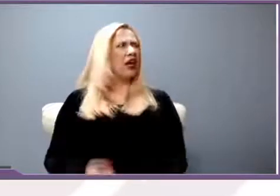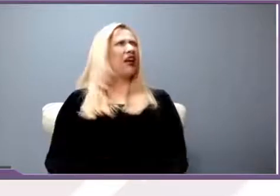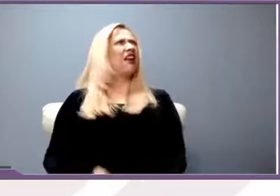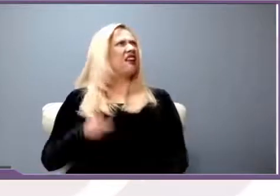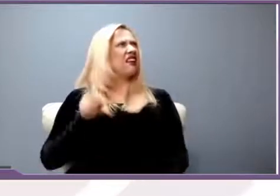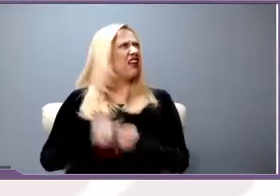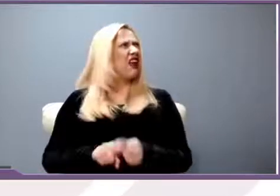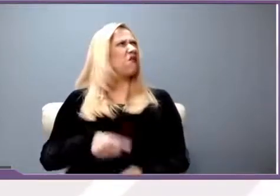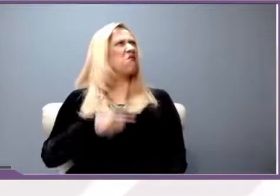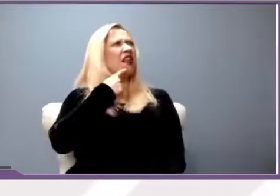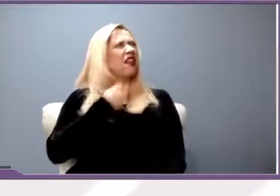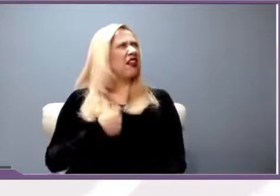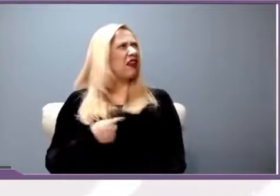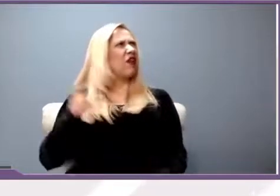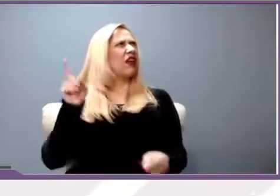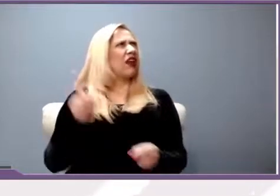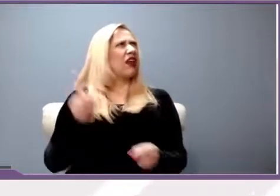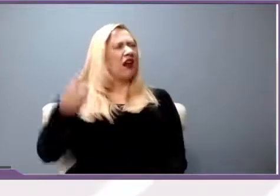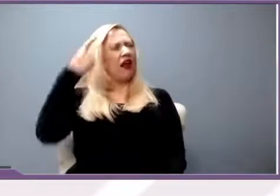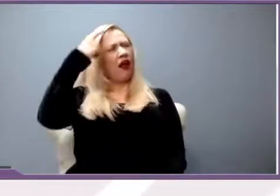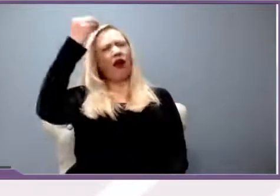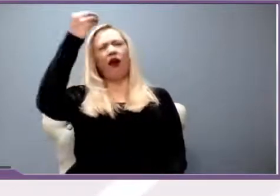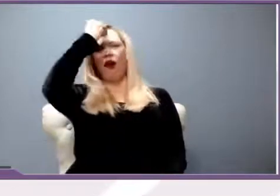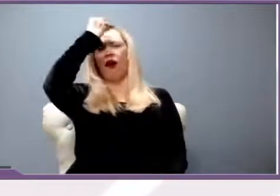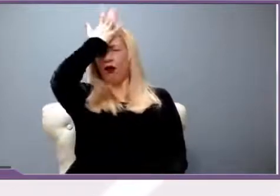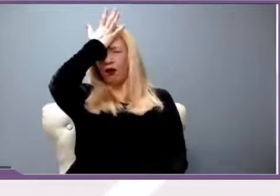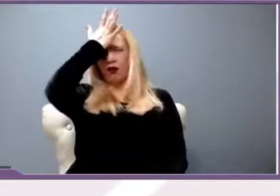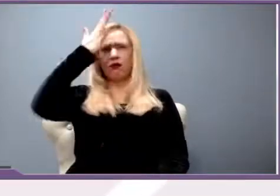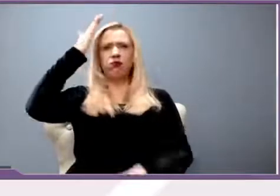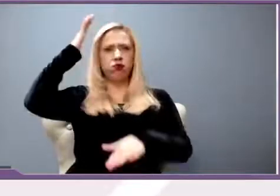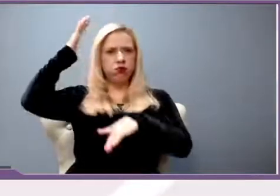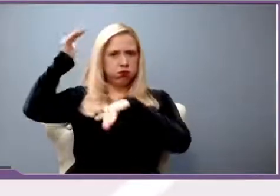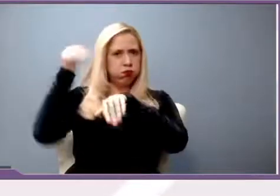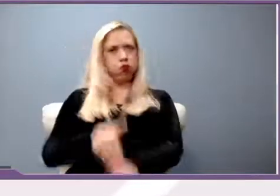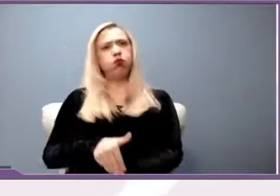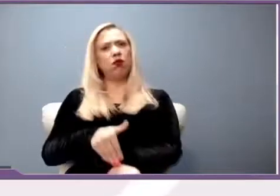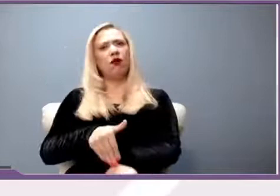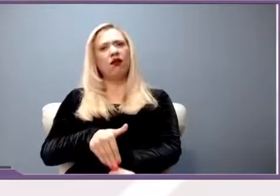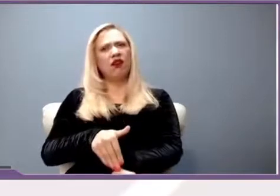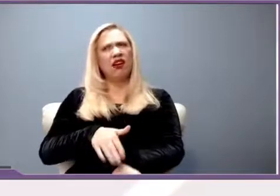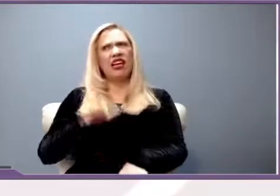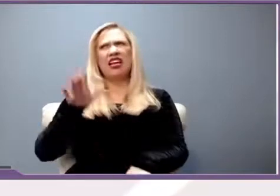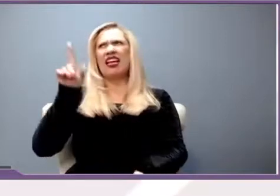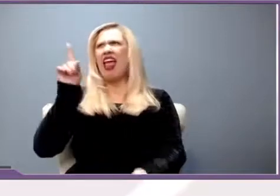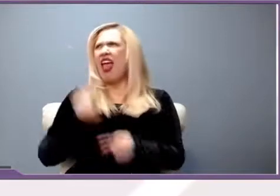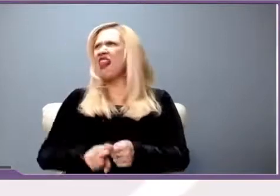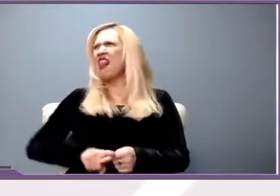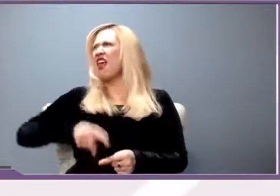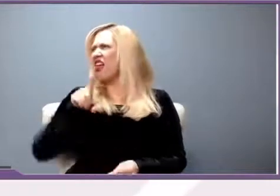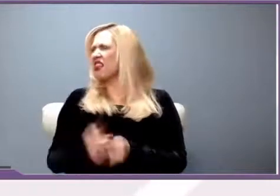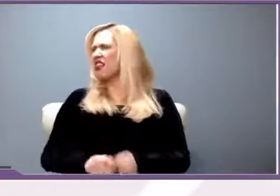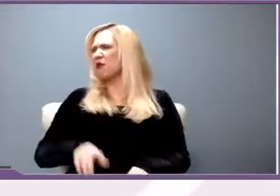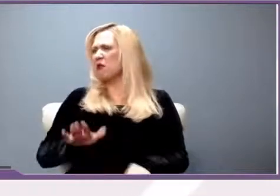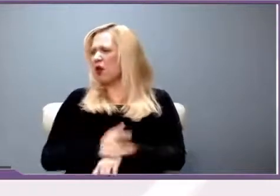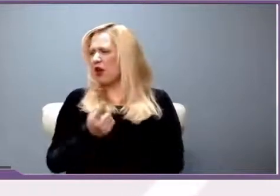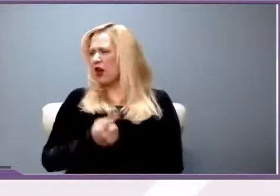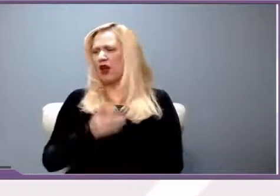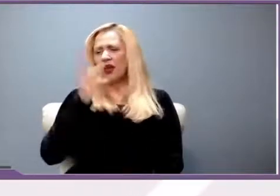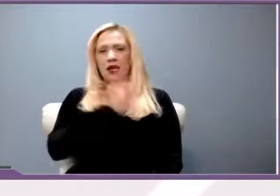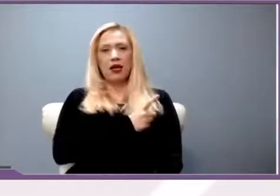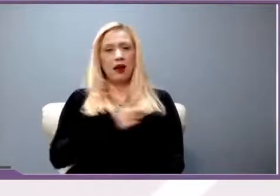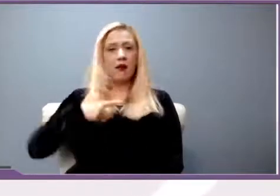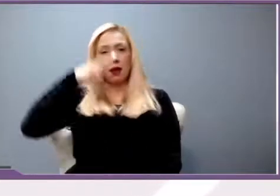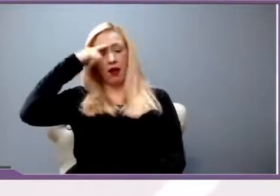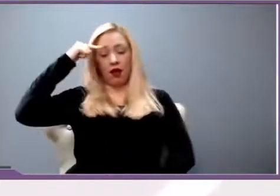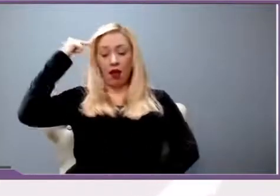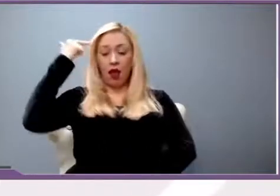me puso esa exigencia para vivirme de esta manera? Y además cuestionar y además mirar de otra forma la